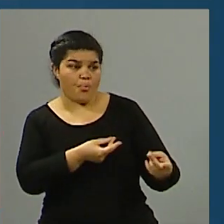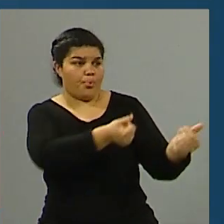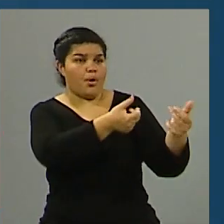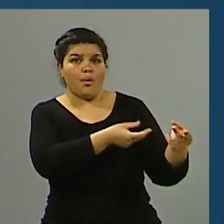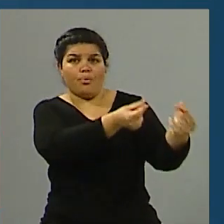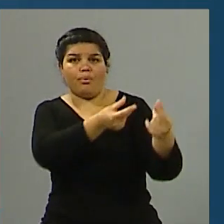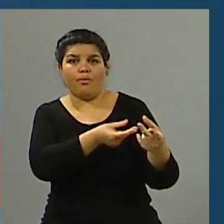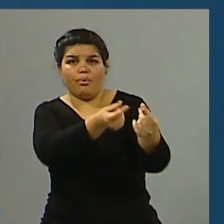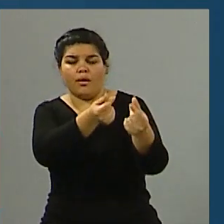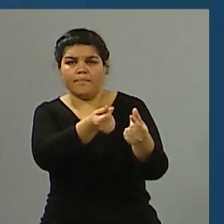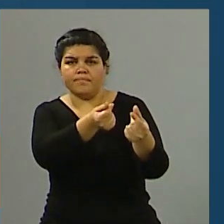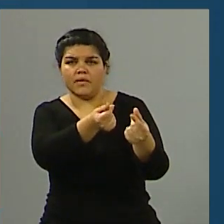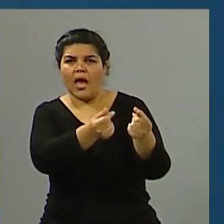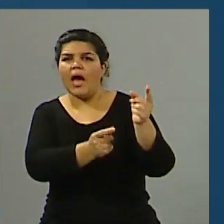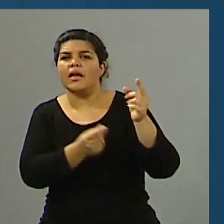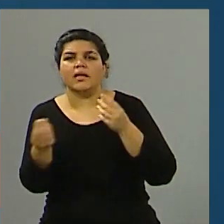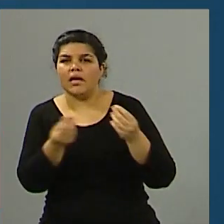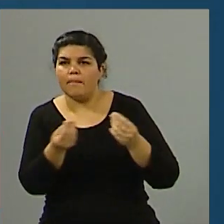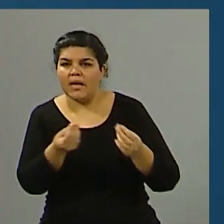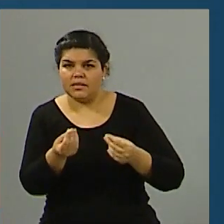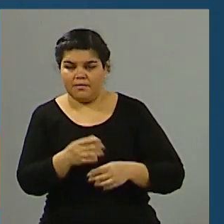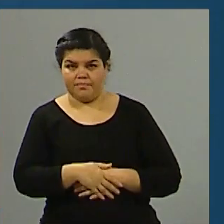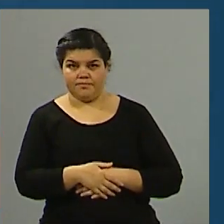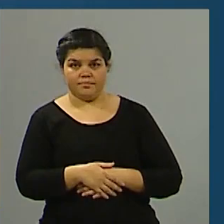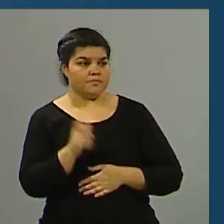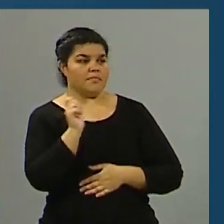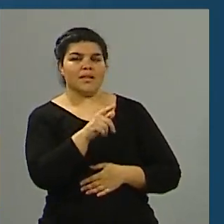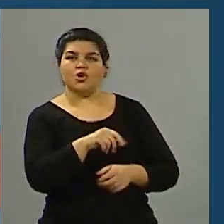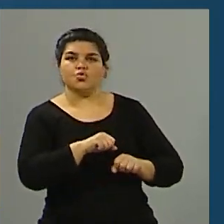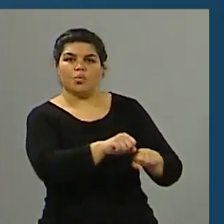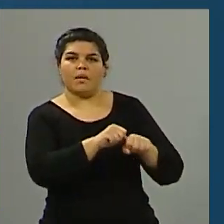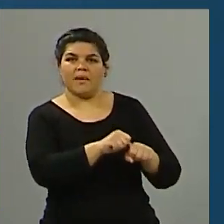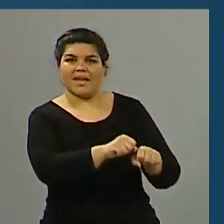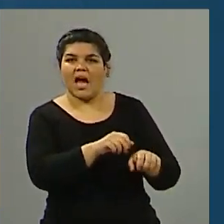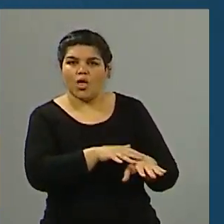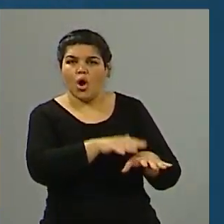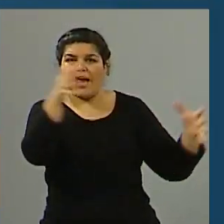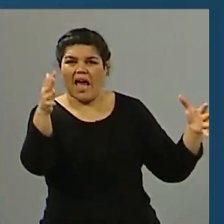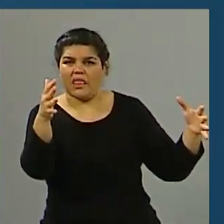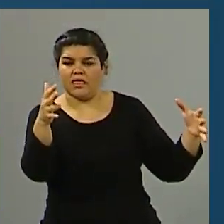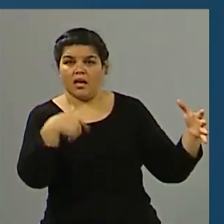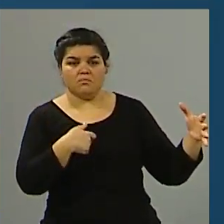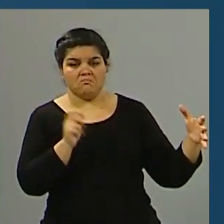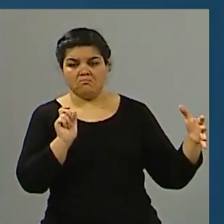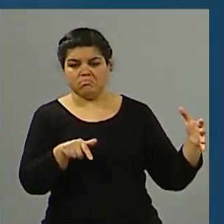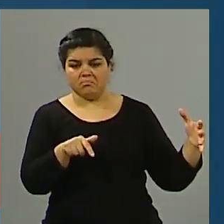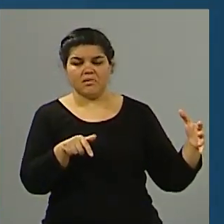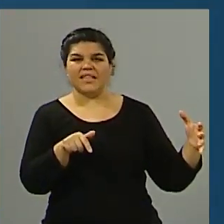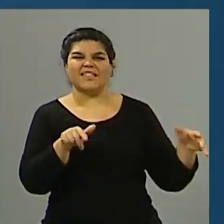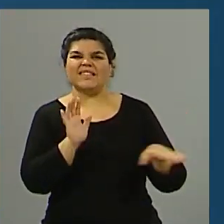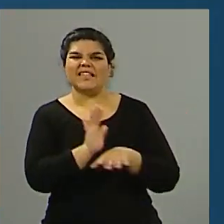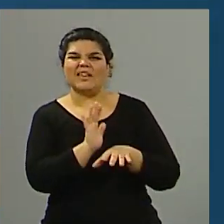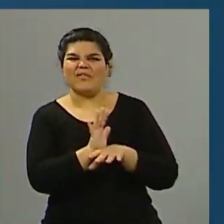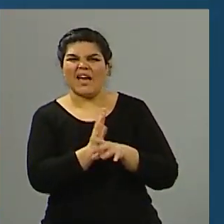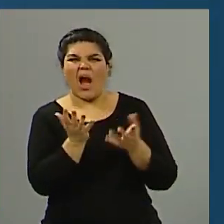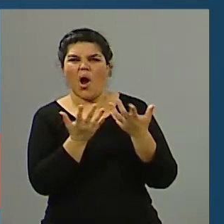el hipermercado con solo apretar una tecla cambia los precios. Claro. Y yo les digo que he hablado con clientes en